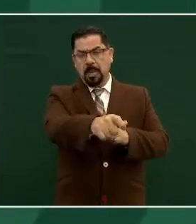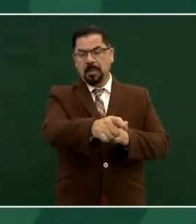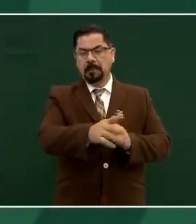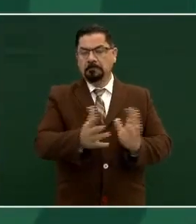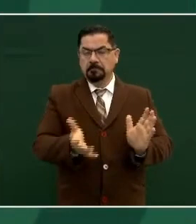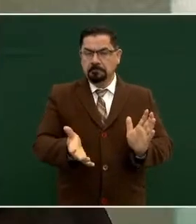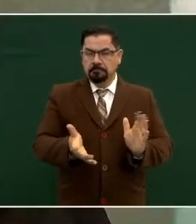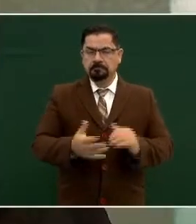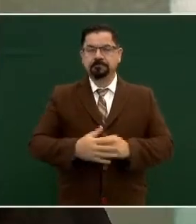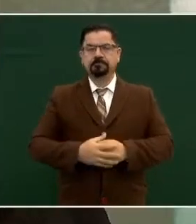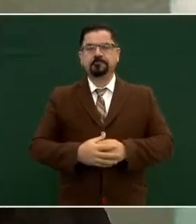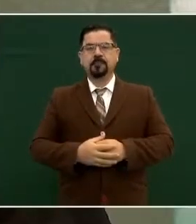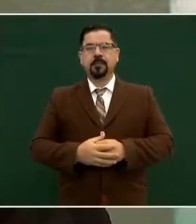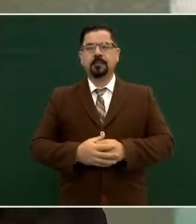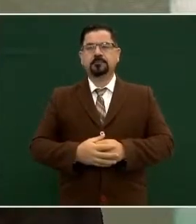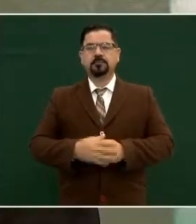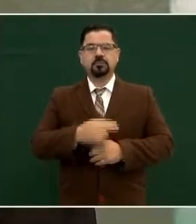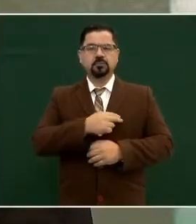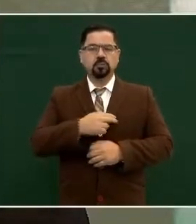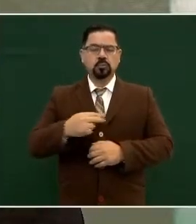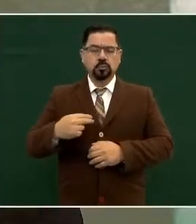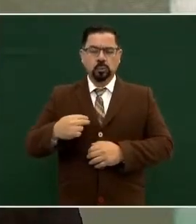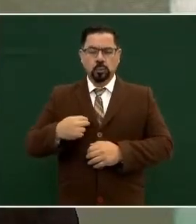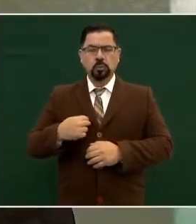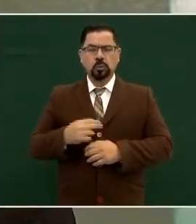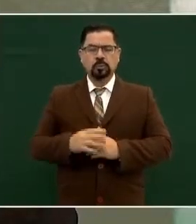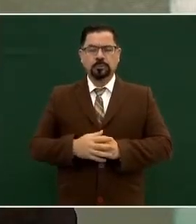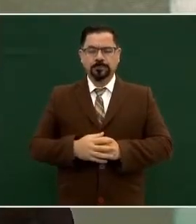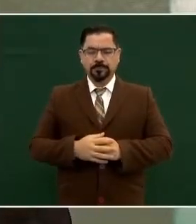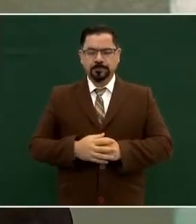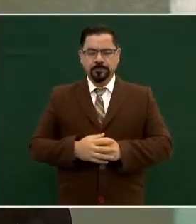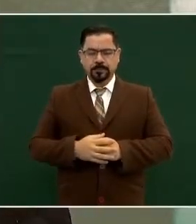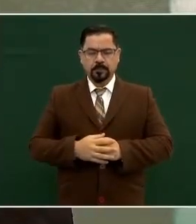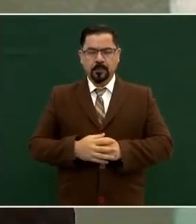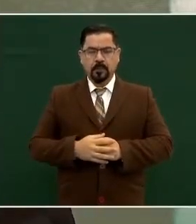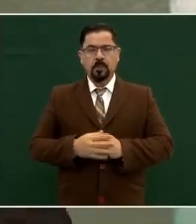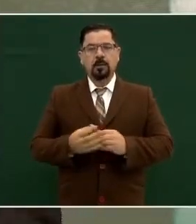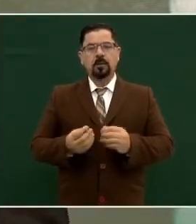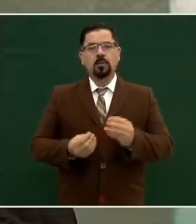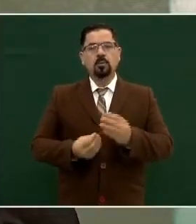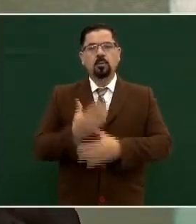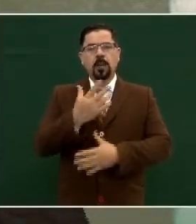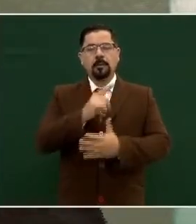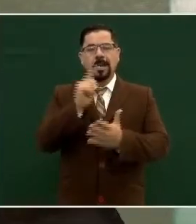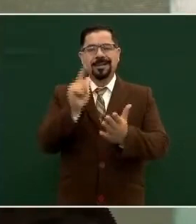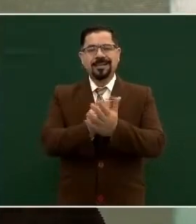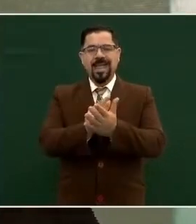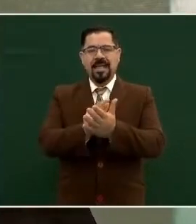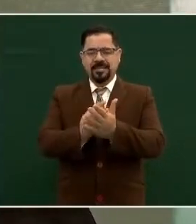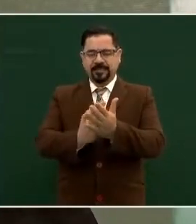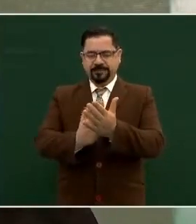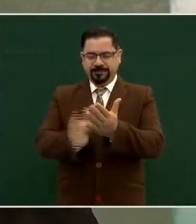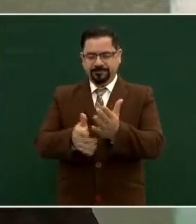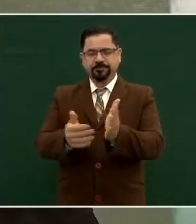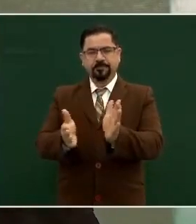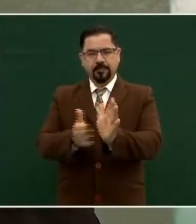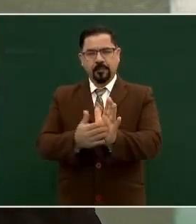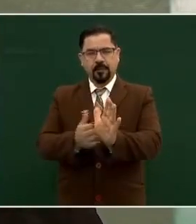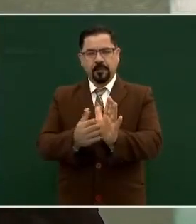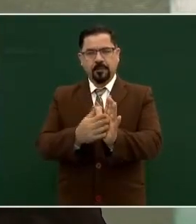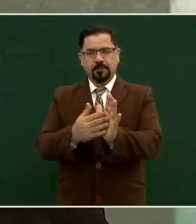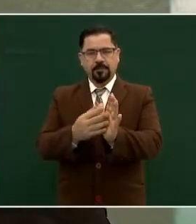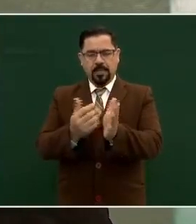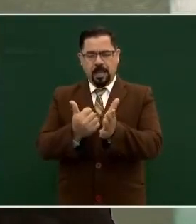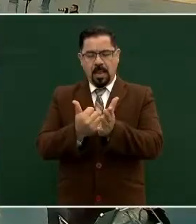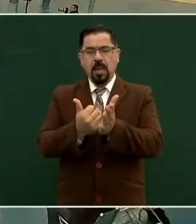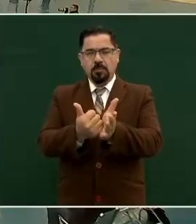Tuvimos que aprobar una nueva ley, que eso ayuda mucho también para